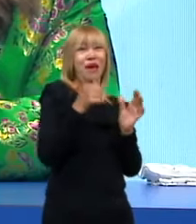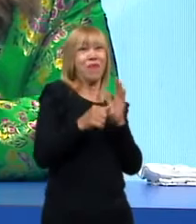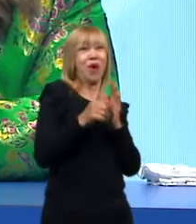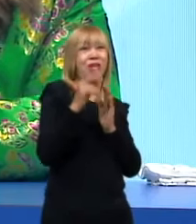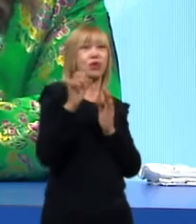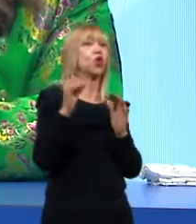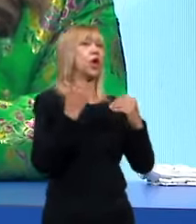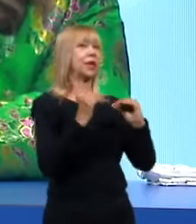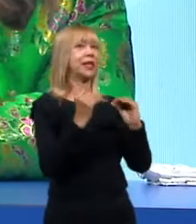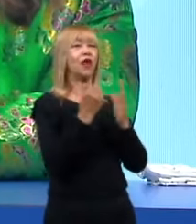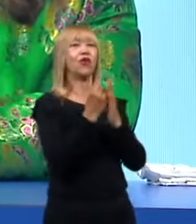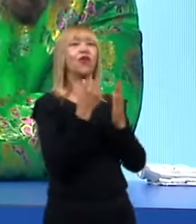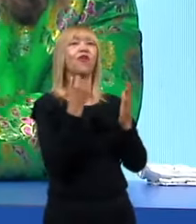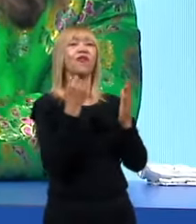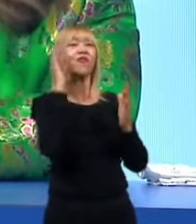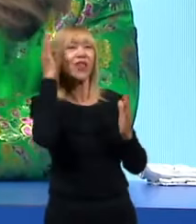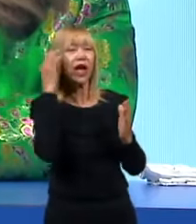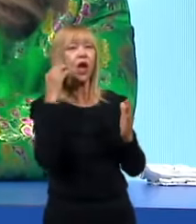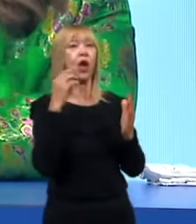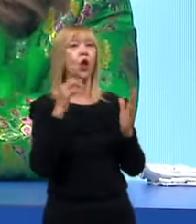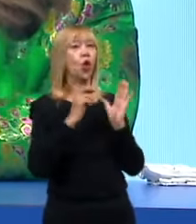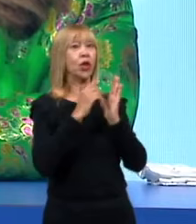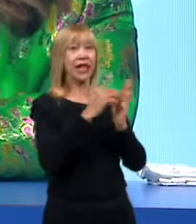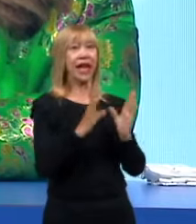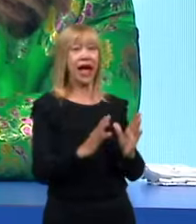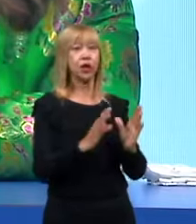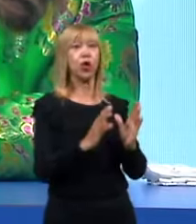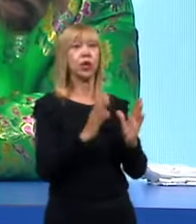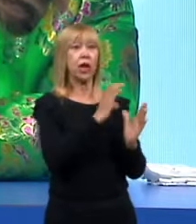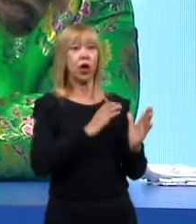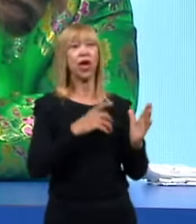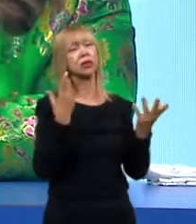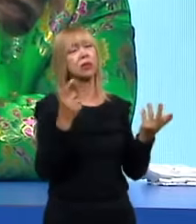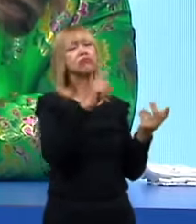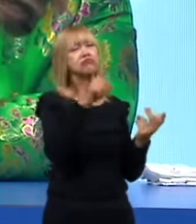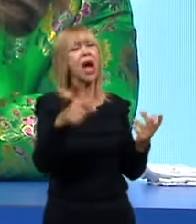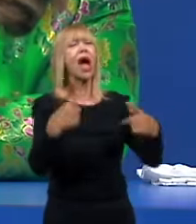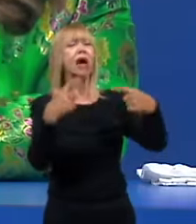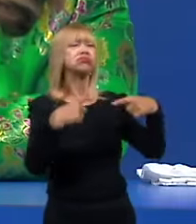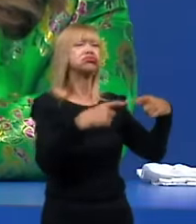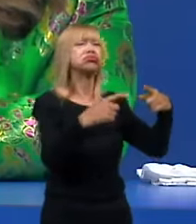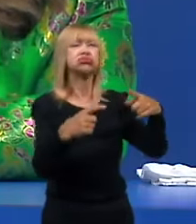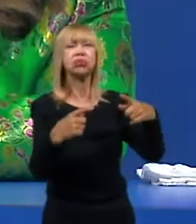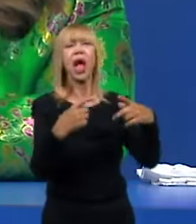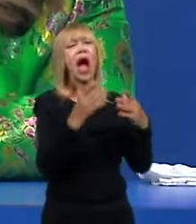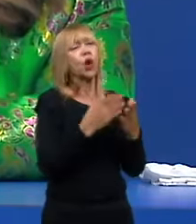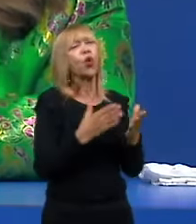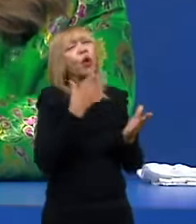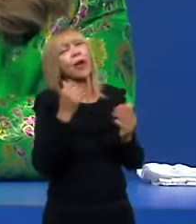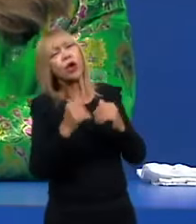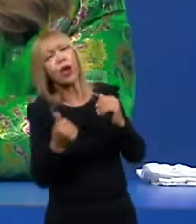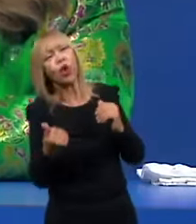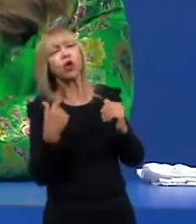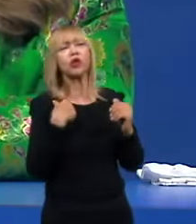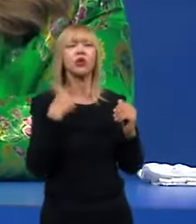fondos federales. Los cabilderos, los delegados congresionales, cada cual ha hecho, ¿verdad?, su gestión, unos más que otros, y yo creo que el pueblo de Puerto